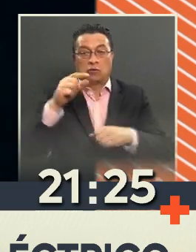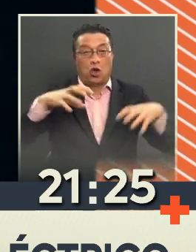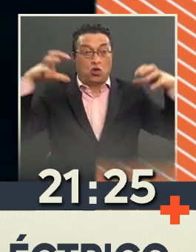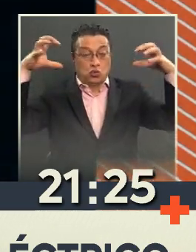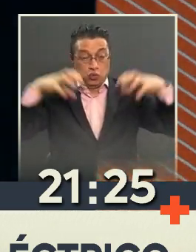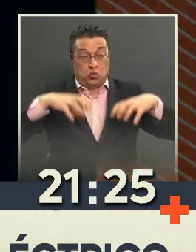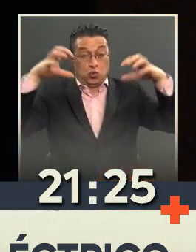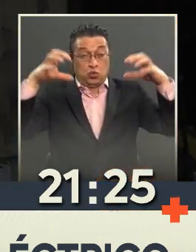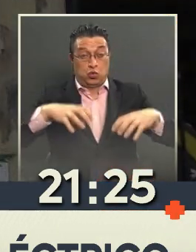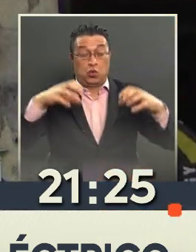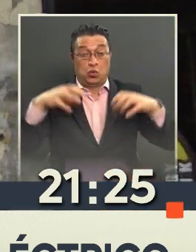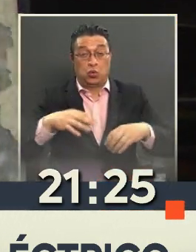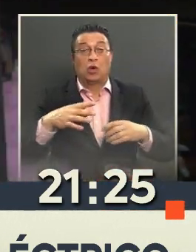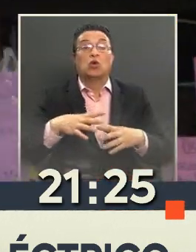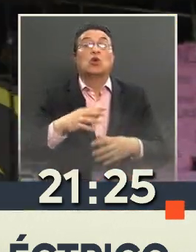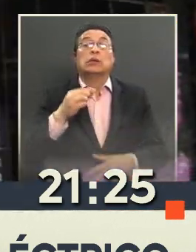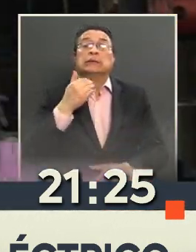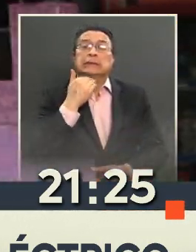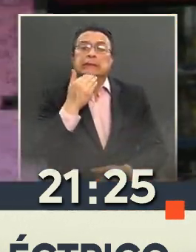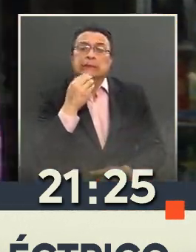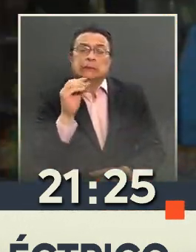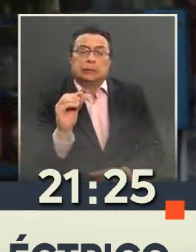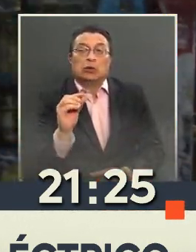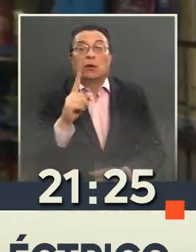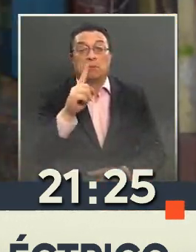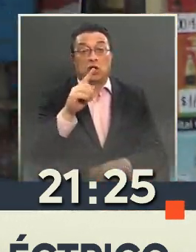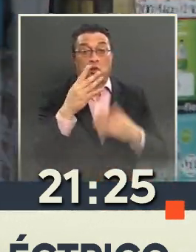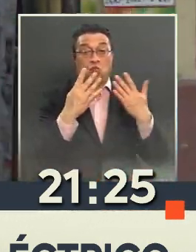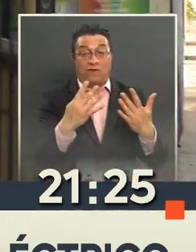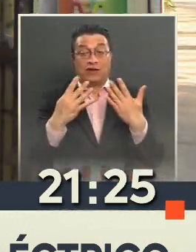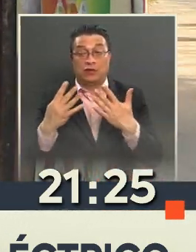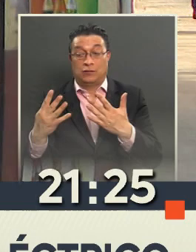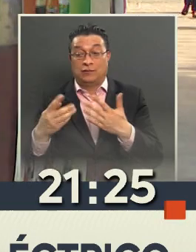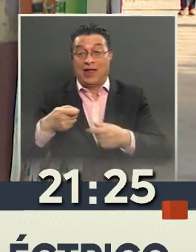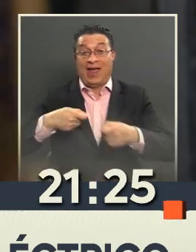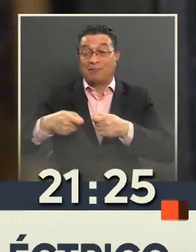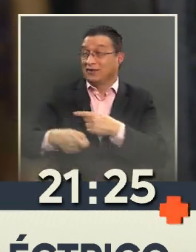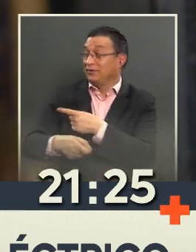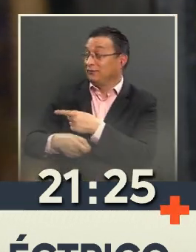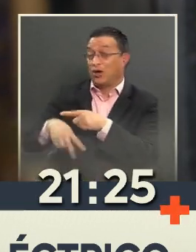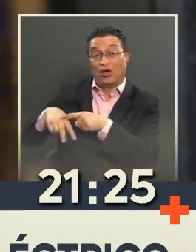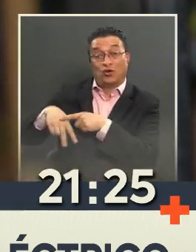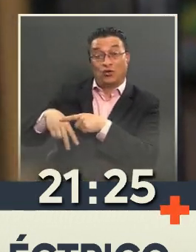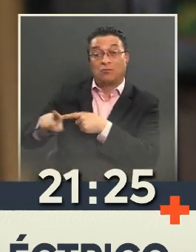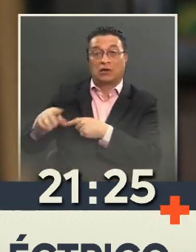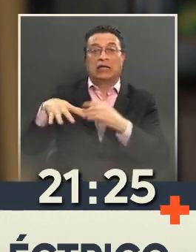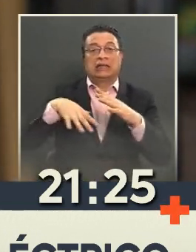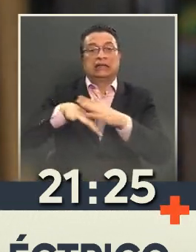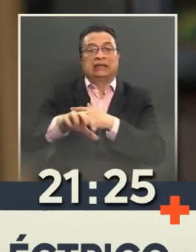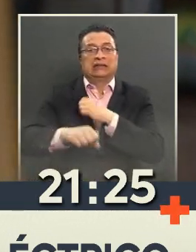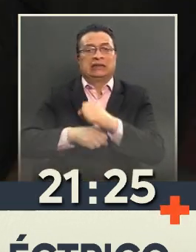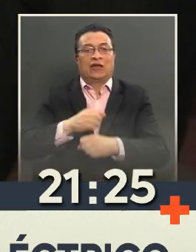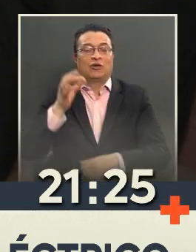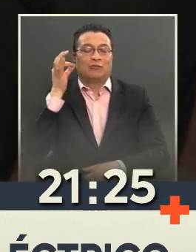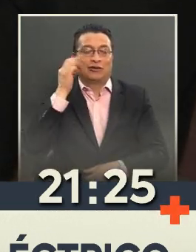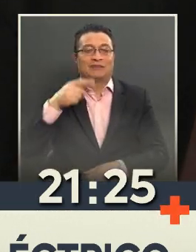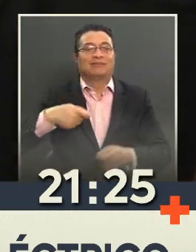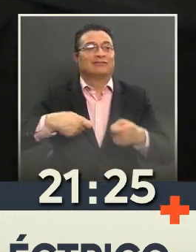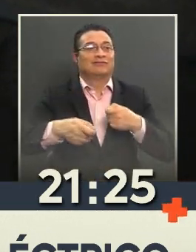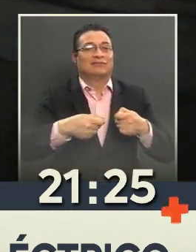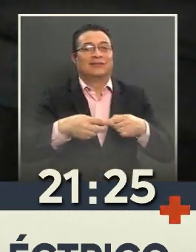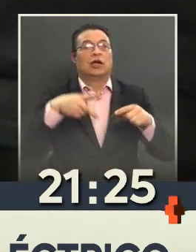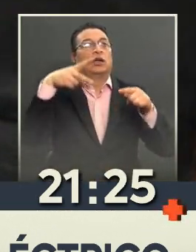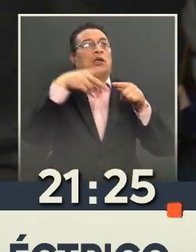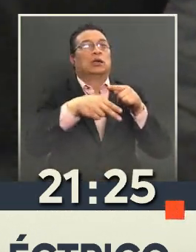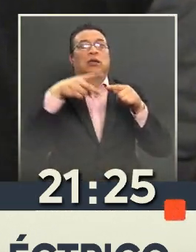sido insignificantes. En 1999 el almacén Belorado en Ñuñoa ya tenía 15 años al mando de Alicia. Los prolongados cortes de